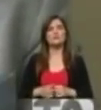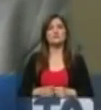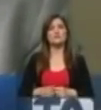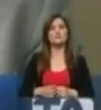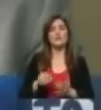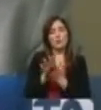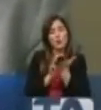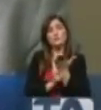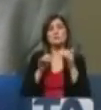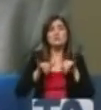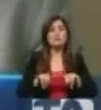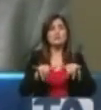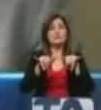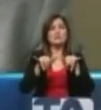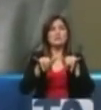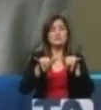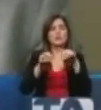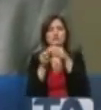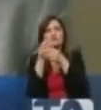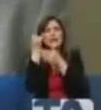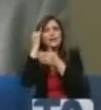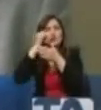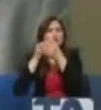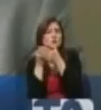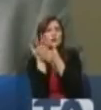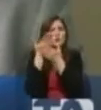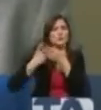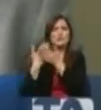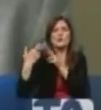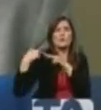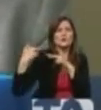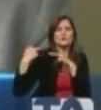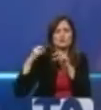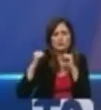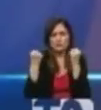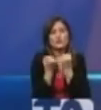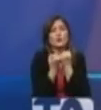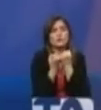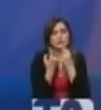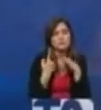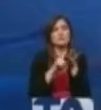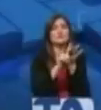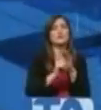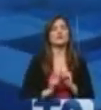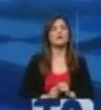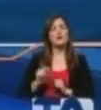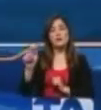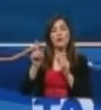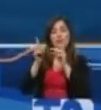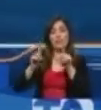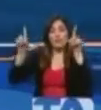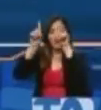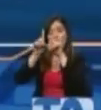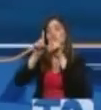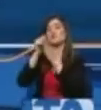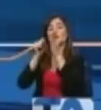demuestre una sostenibilidad, que tenga una innovación, una responsabilidad social, inclusión social. Según datos del ACNUR, en la actualidad en el